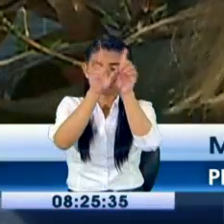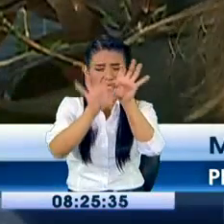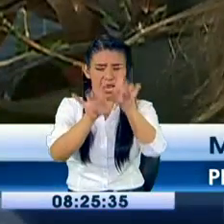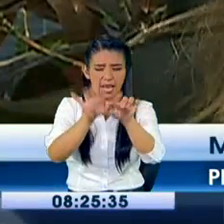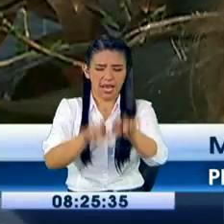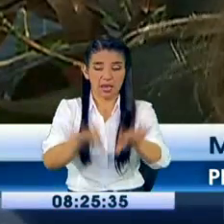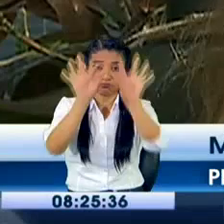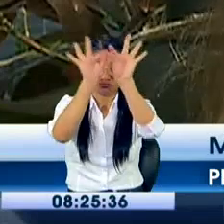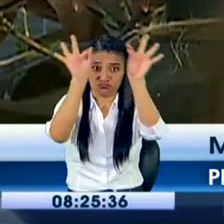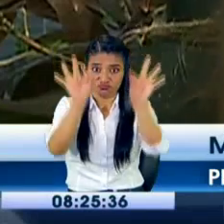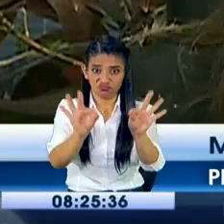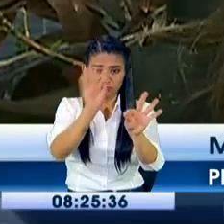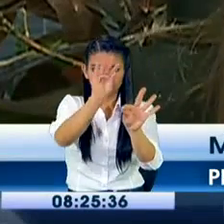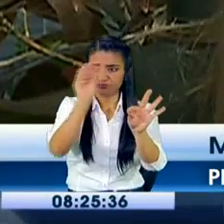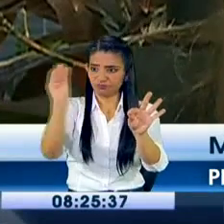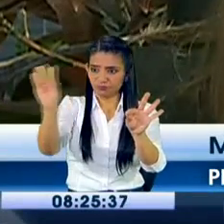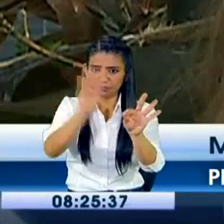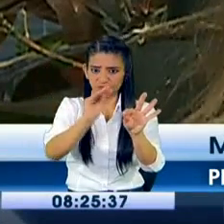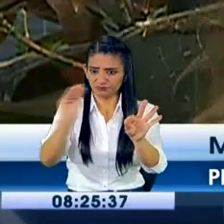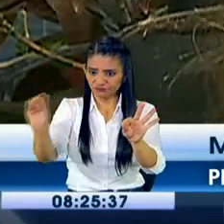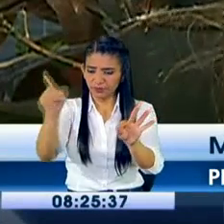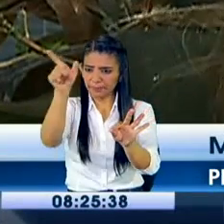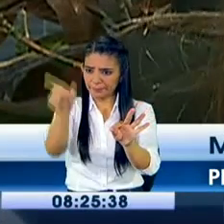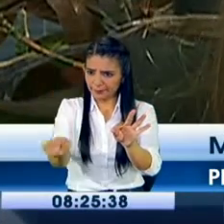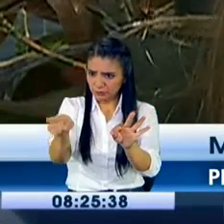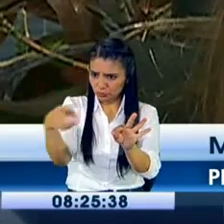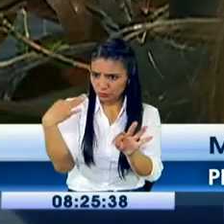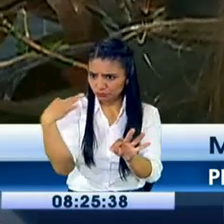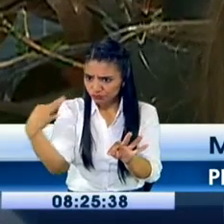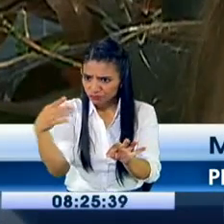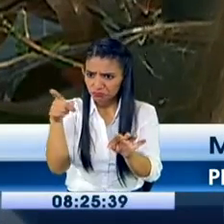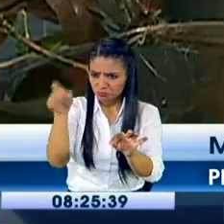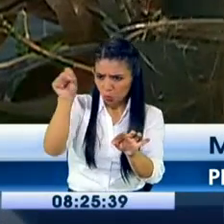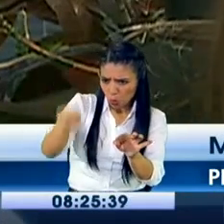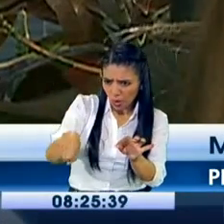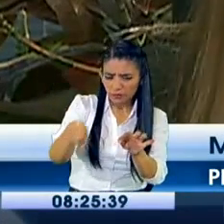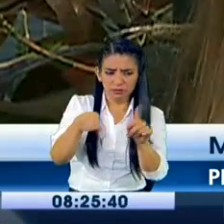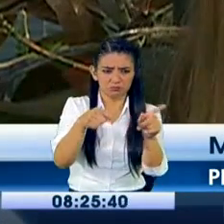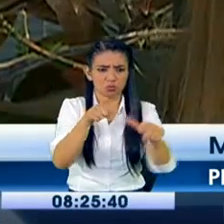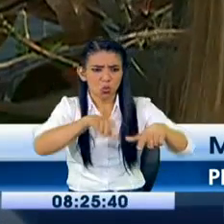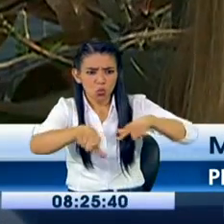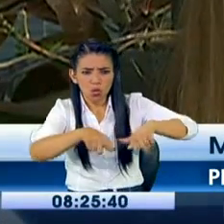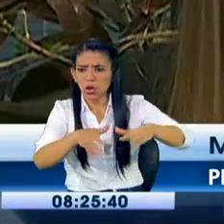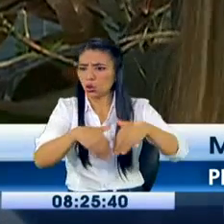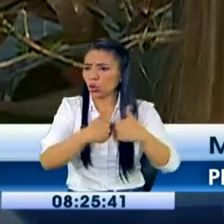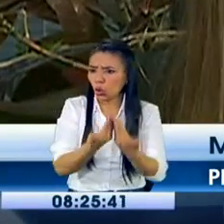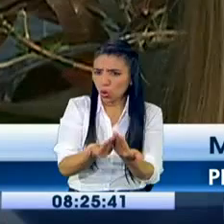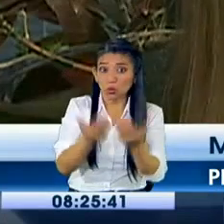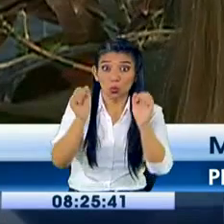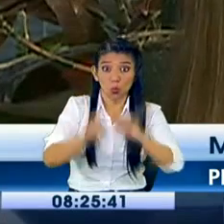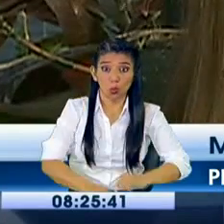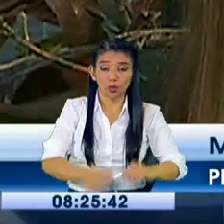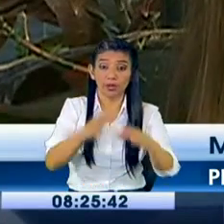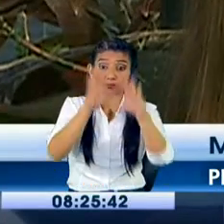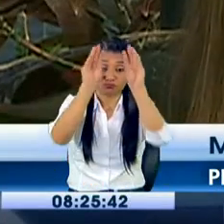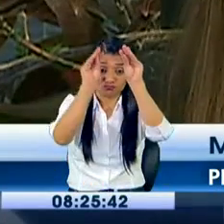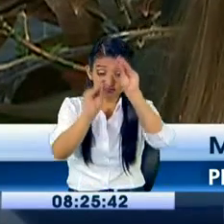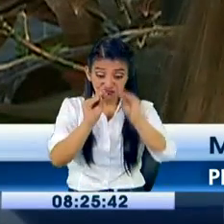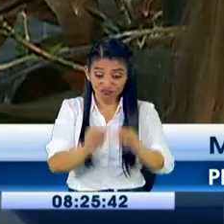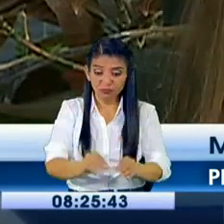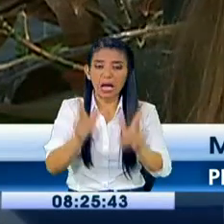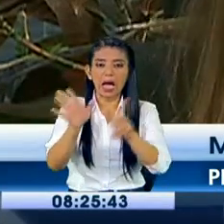espacio para personas que puedan perder sus casas. Algo que le ha preocupado a la ciudadanía es